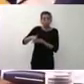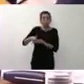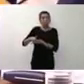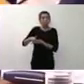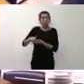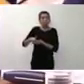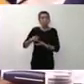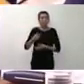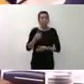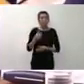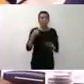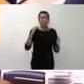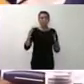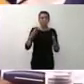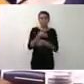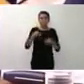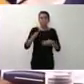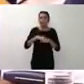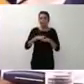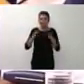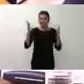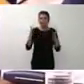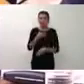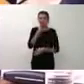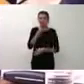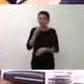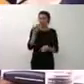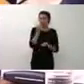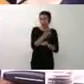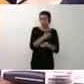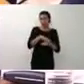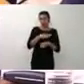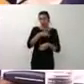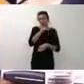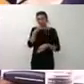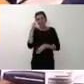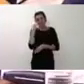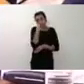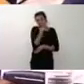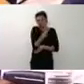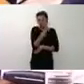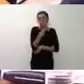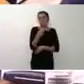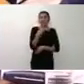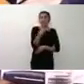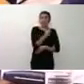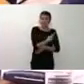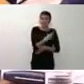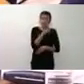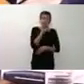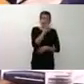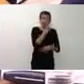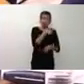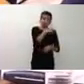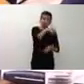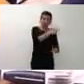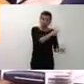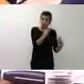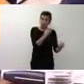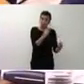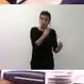y de visitar a mi abuela y decirle lo que ella me hacía soñar, decirle que mi tío,